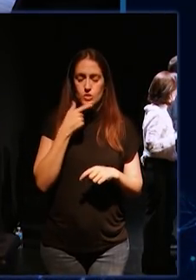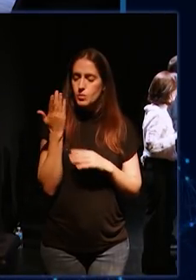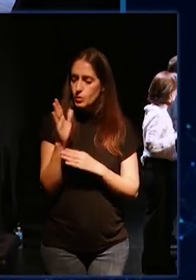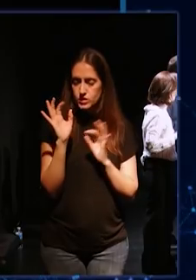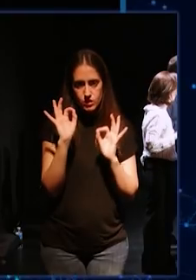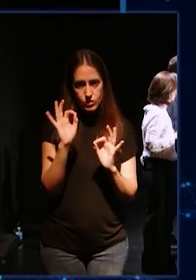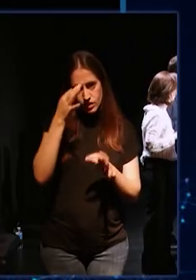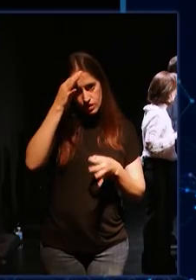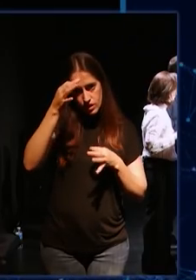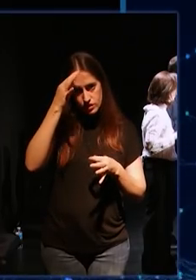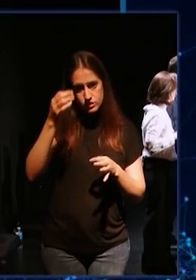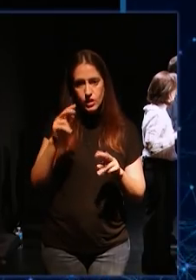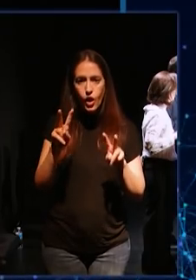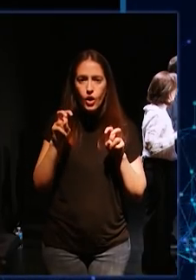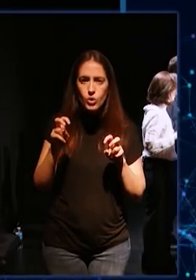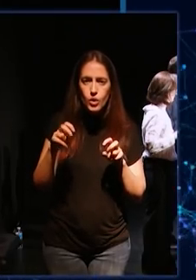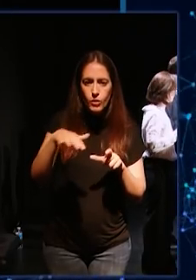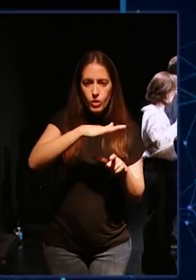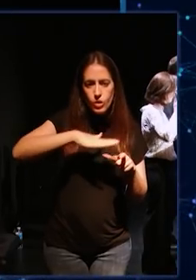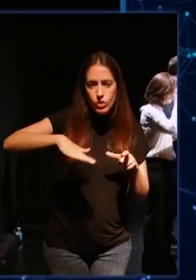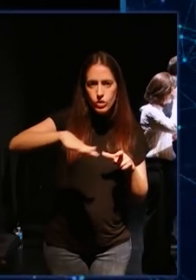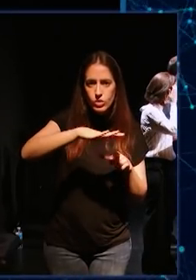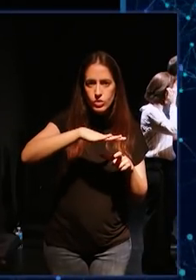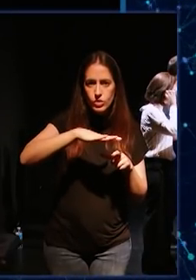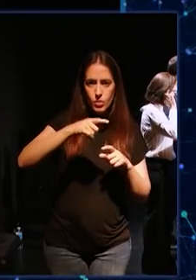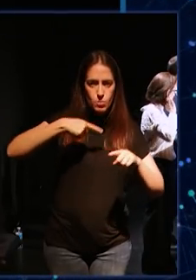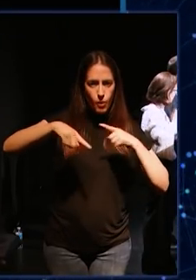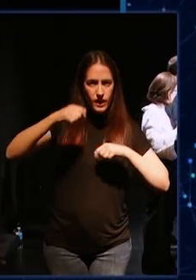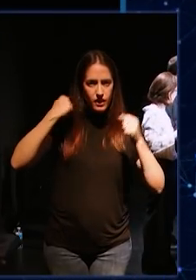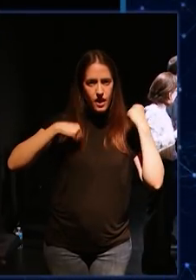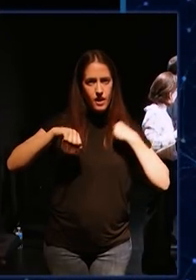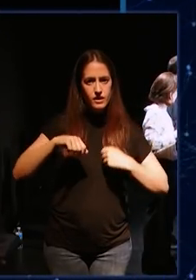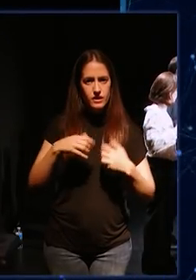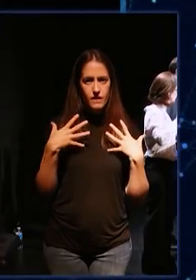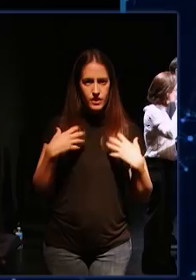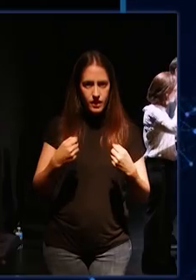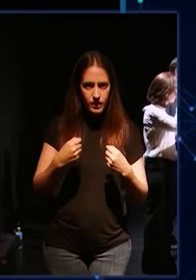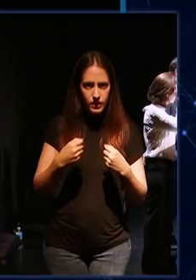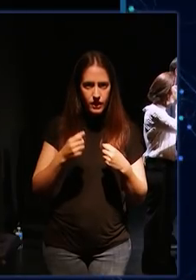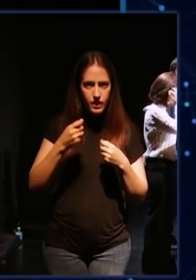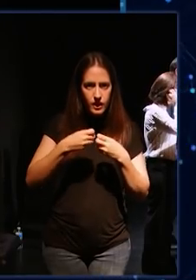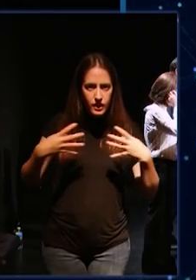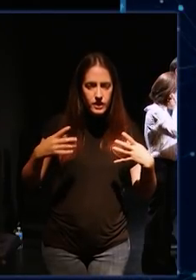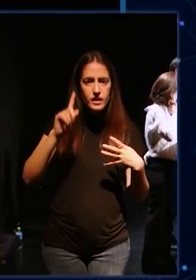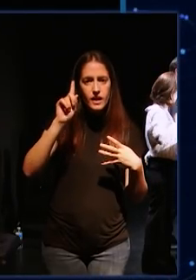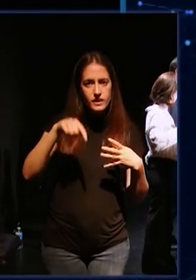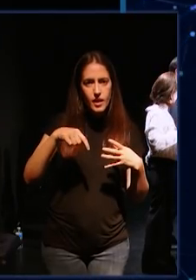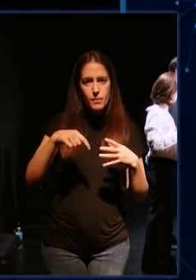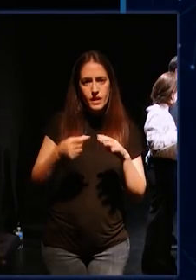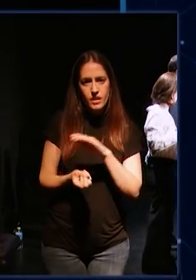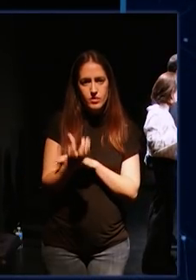concretas. Un nuevo polo de electromovilidad y de eficiencia energética y de otros sectores estratégicos